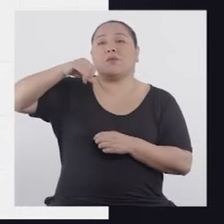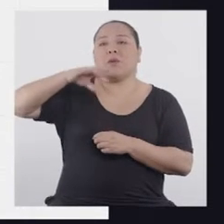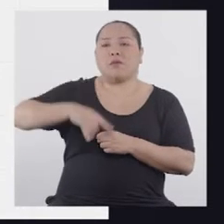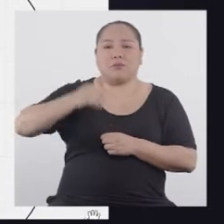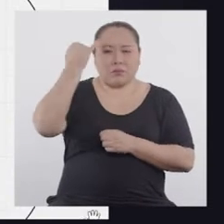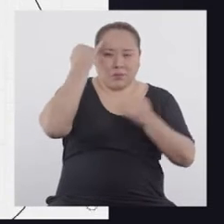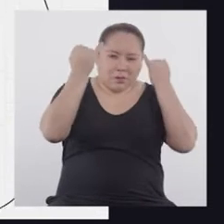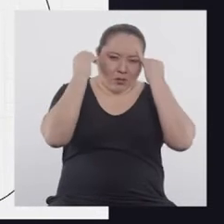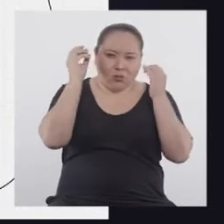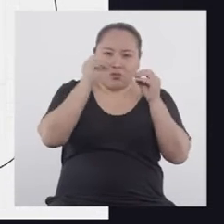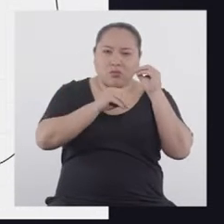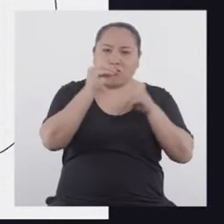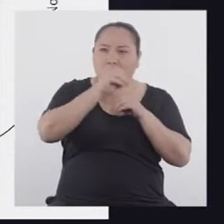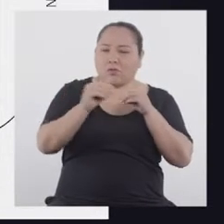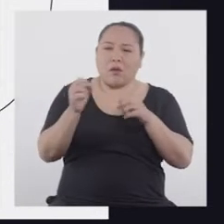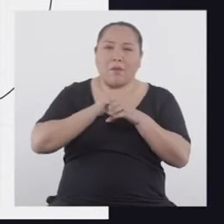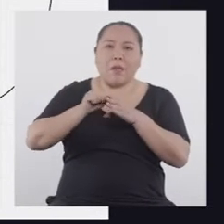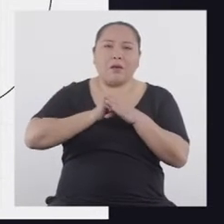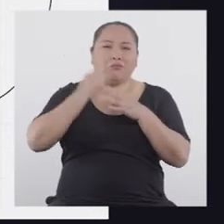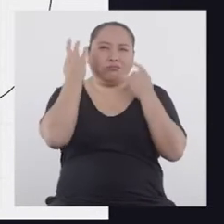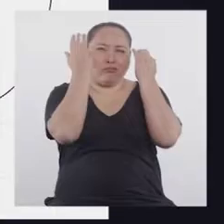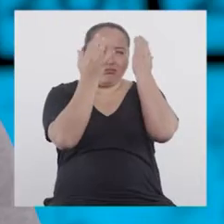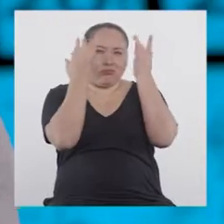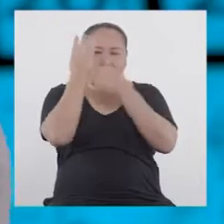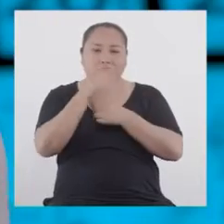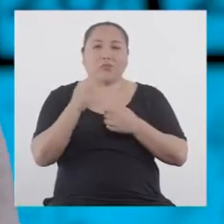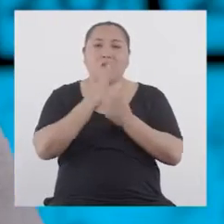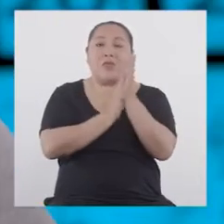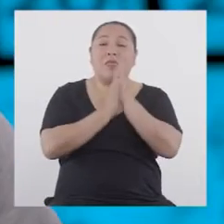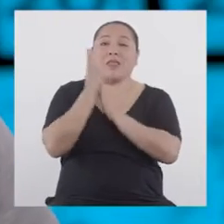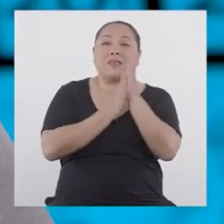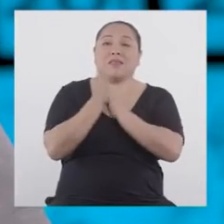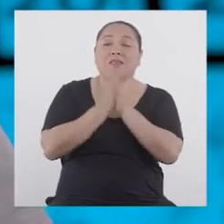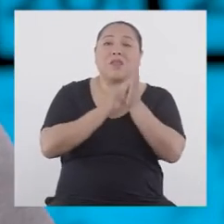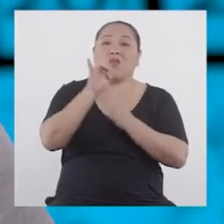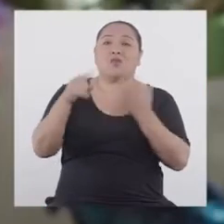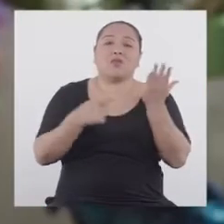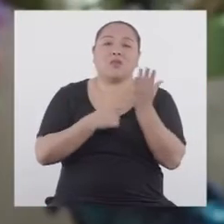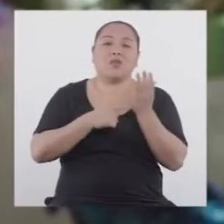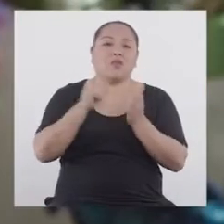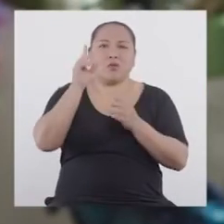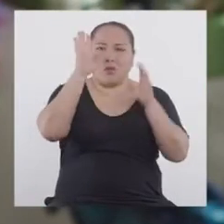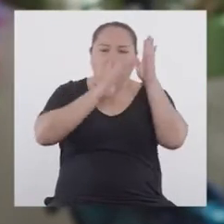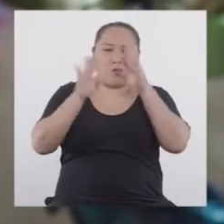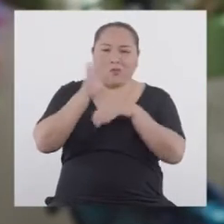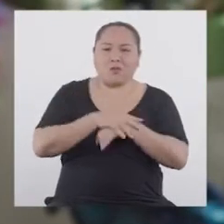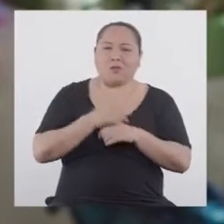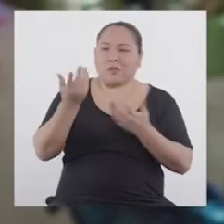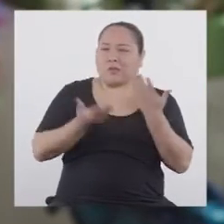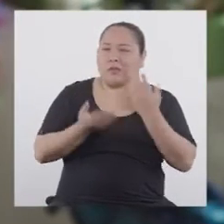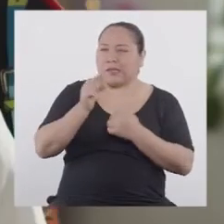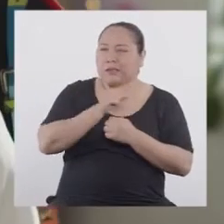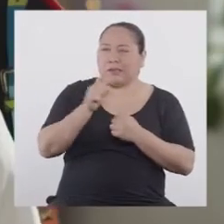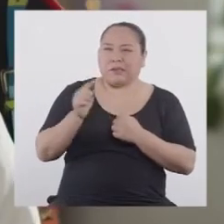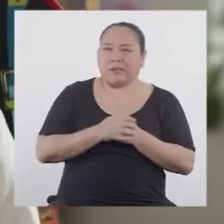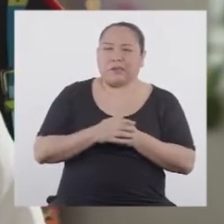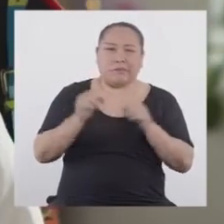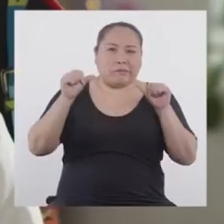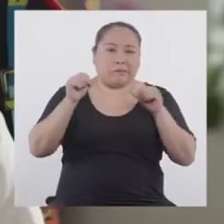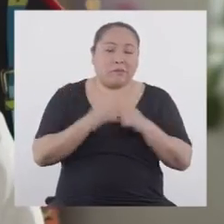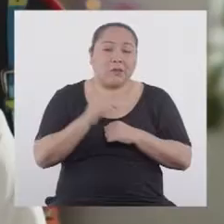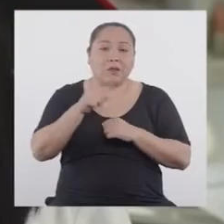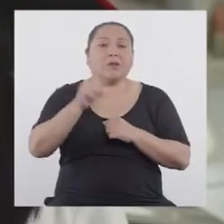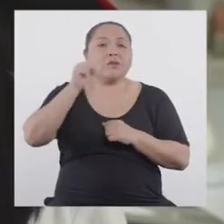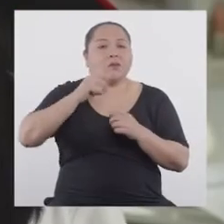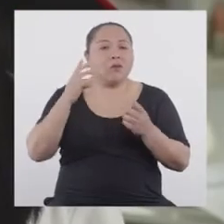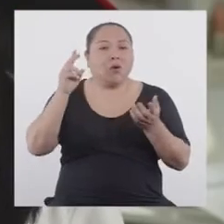muy intuitiva y solo debes poner en práctica tu creatividad y tus ganas de usar la tecnología. No te preocupes si parece muy retador. Te aseguro que valdrá